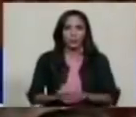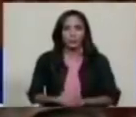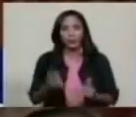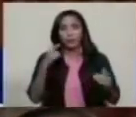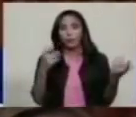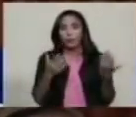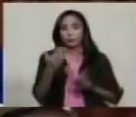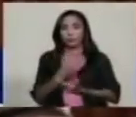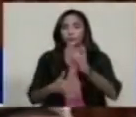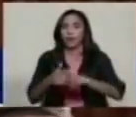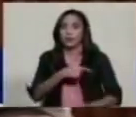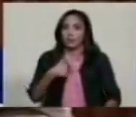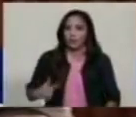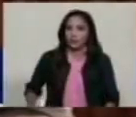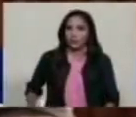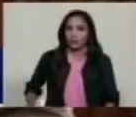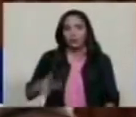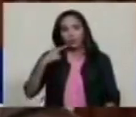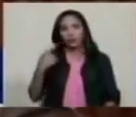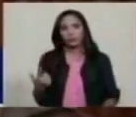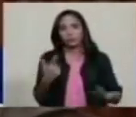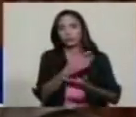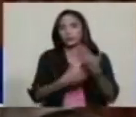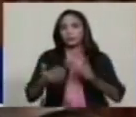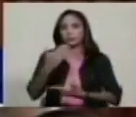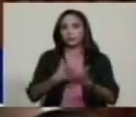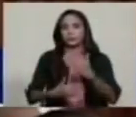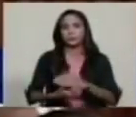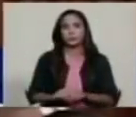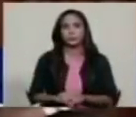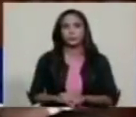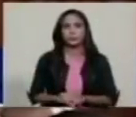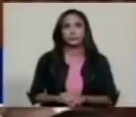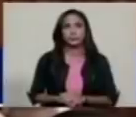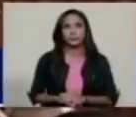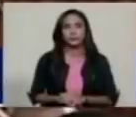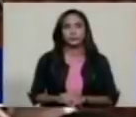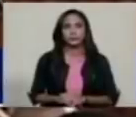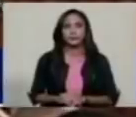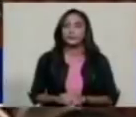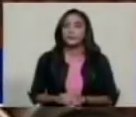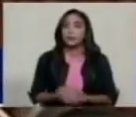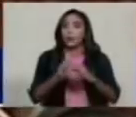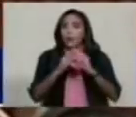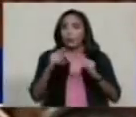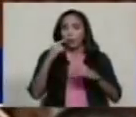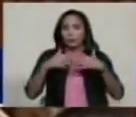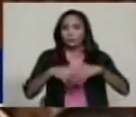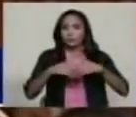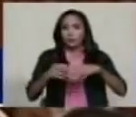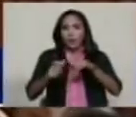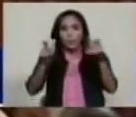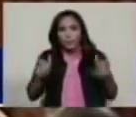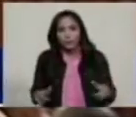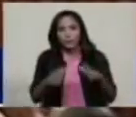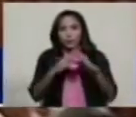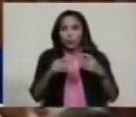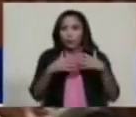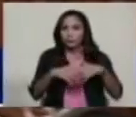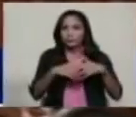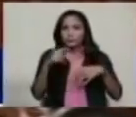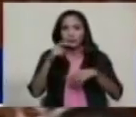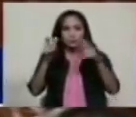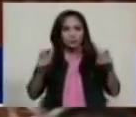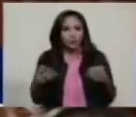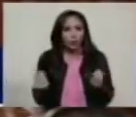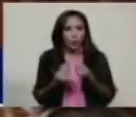China, en el cual ellos son grandes consumidores del país. Igual todas las industrias colaterales que nos acompañan, y como